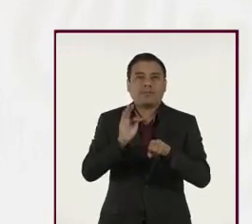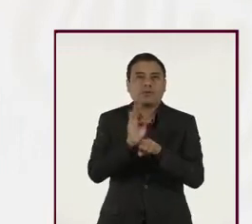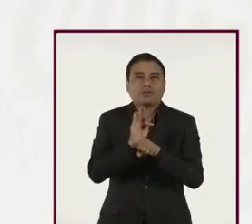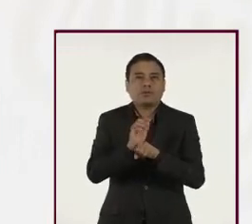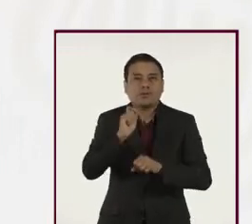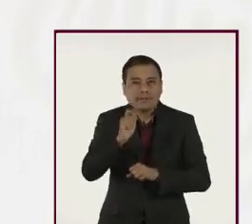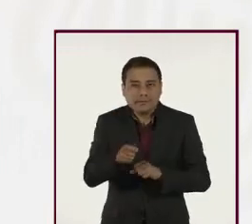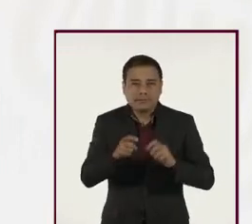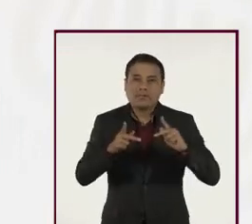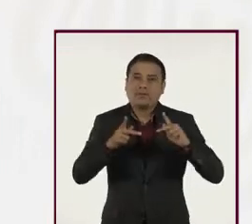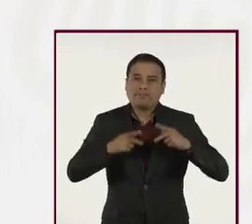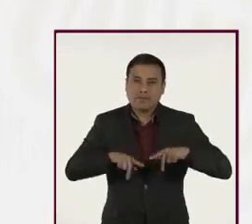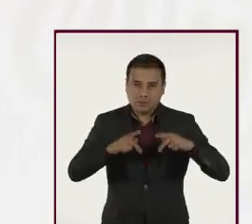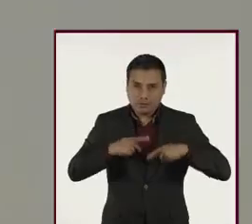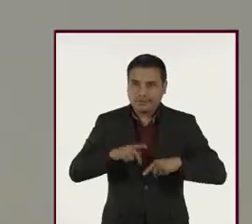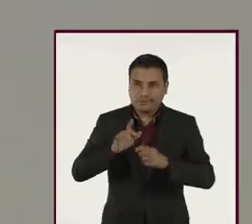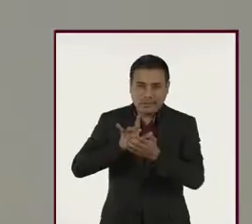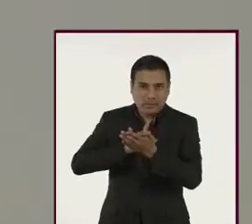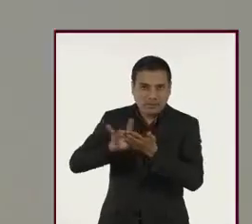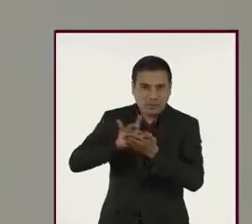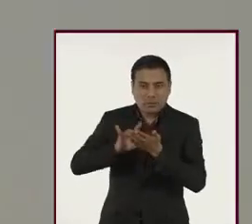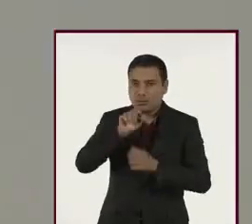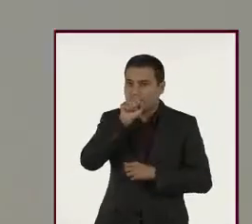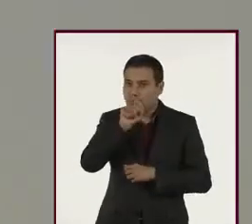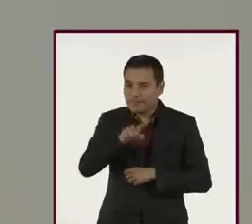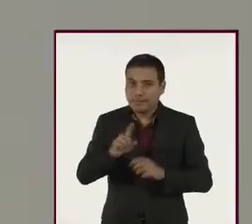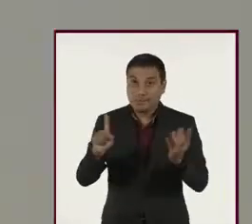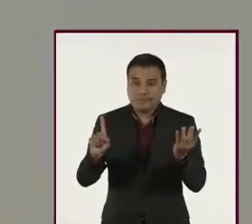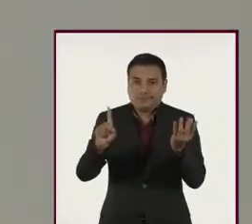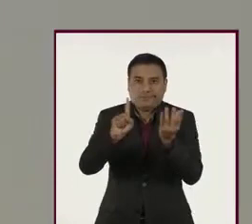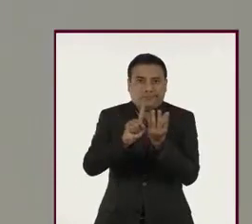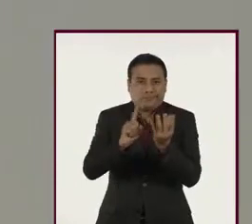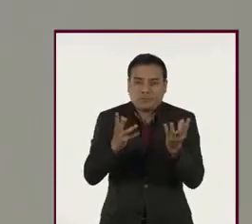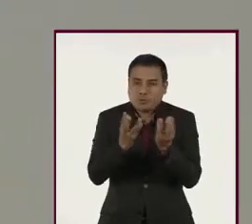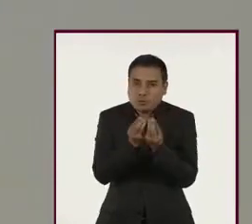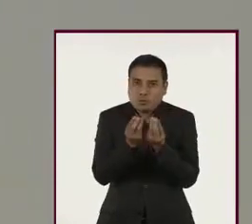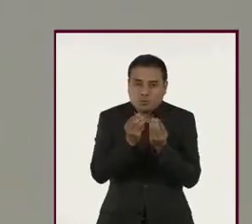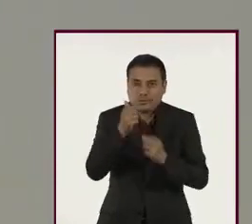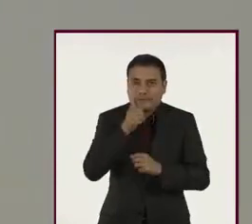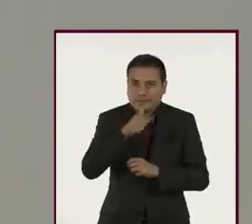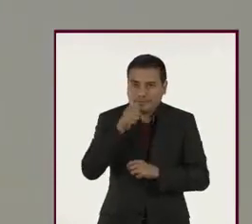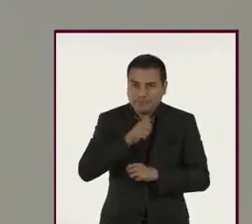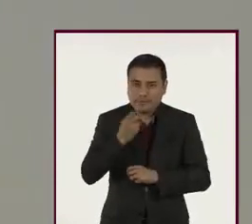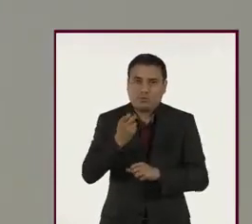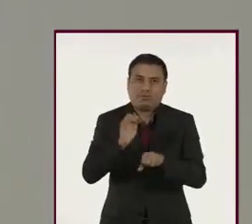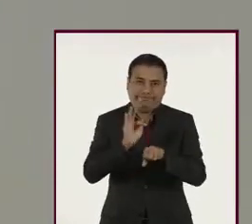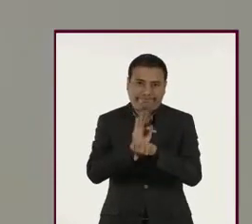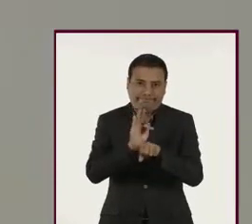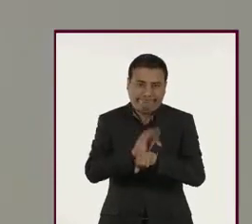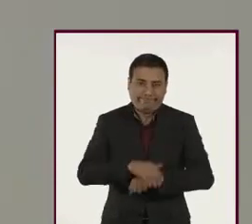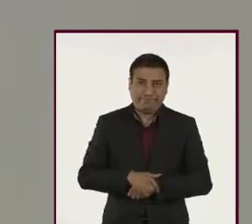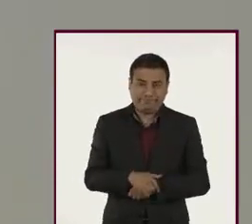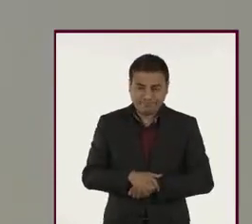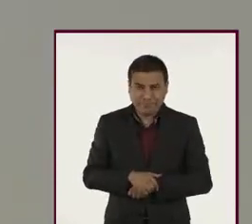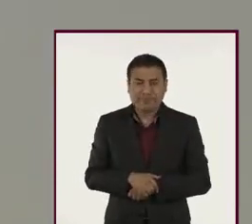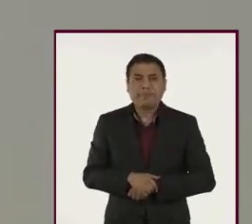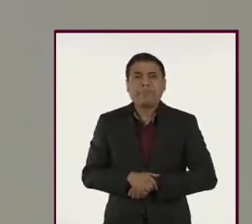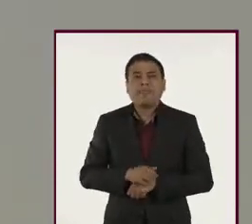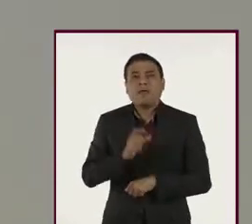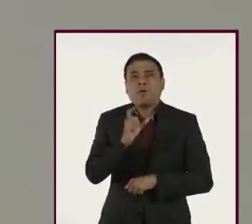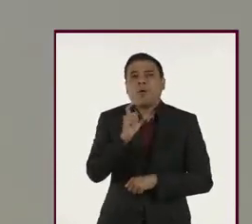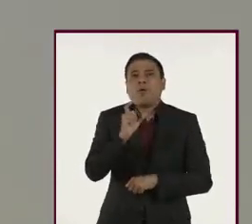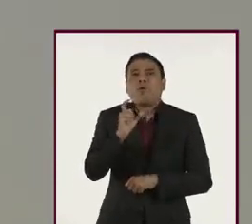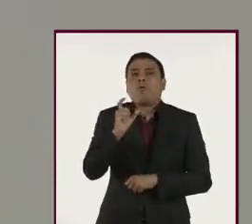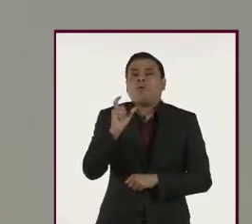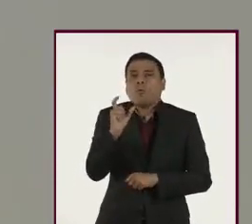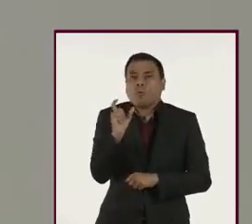de apoyo y un sentido de pertenencia grupal es lo que más nos ha beneficiado. Ahora, cuando ya tenemos